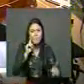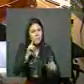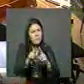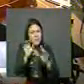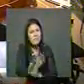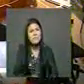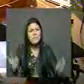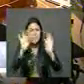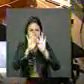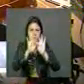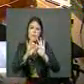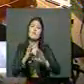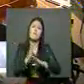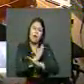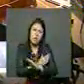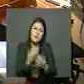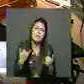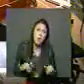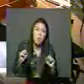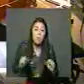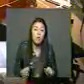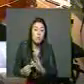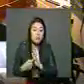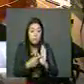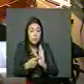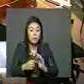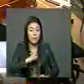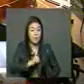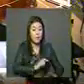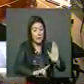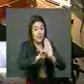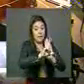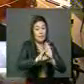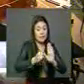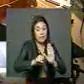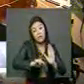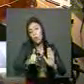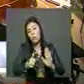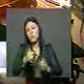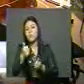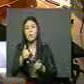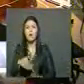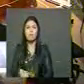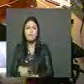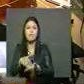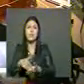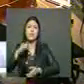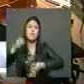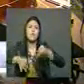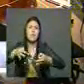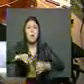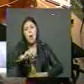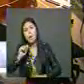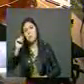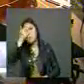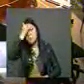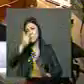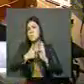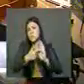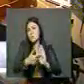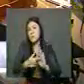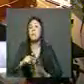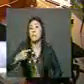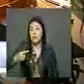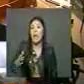intereses particulares que muchas veces pueden representar derechos legales, pero también posiciones jurídicas y usos fundamentales, uno,